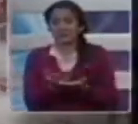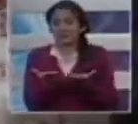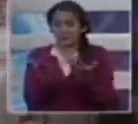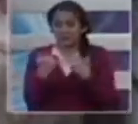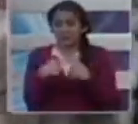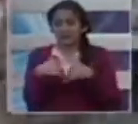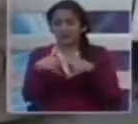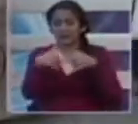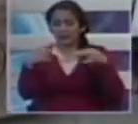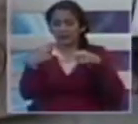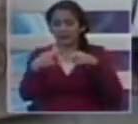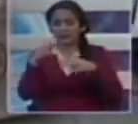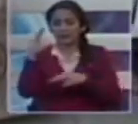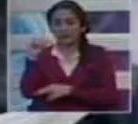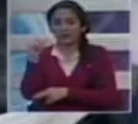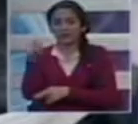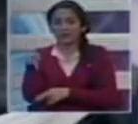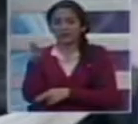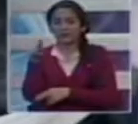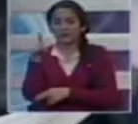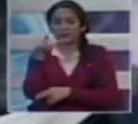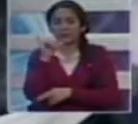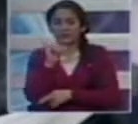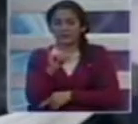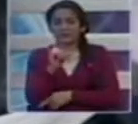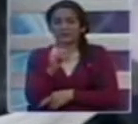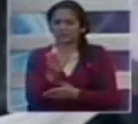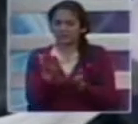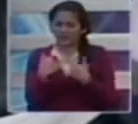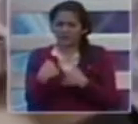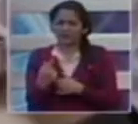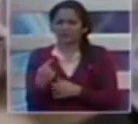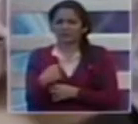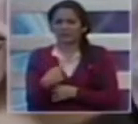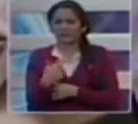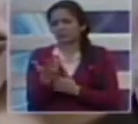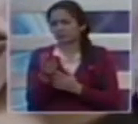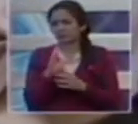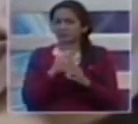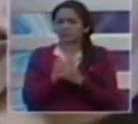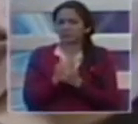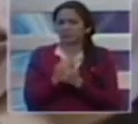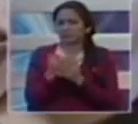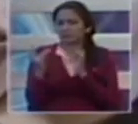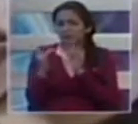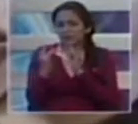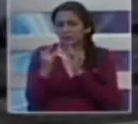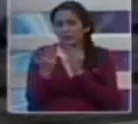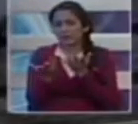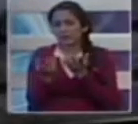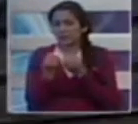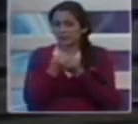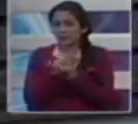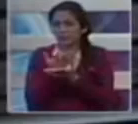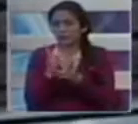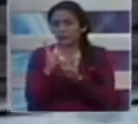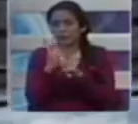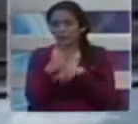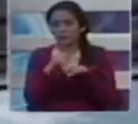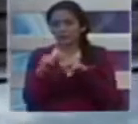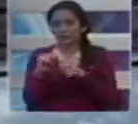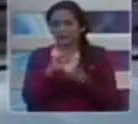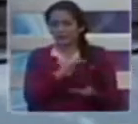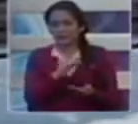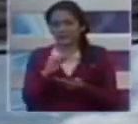Shop y entrar en el mercado de Cuenca, que nos llamen, que se comuniquen con nosotros, porque es el momento de enseñar